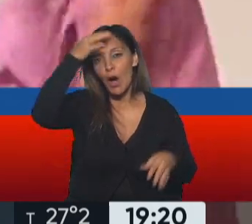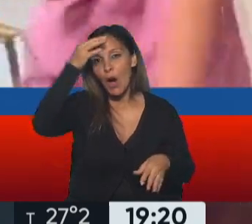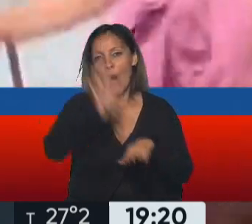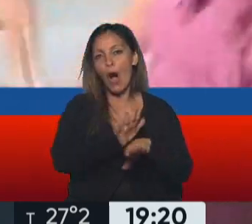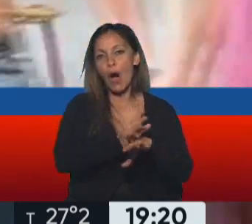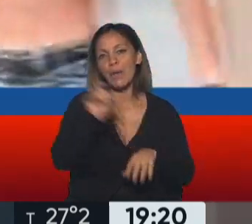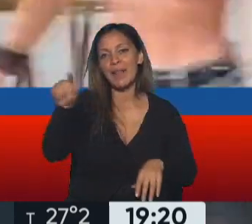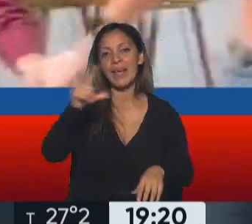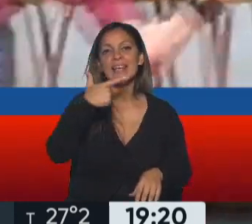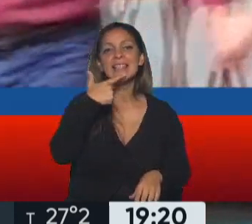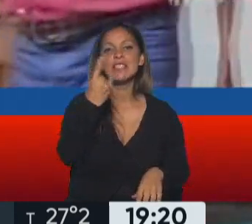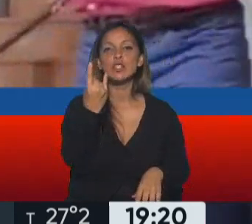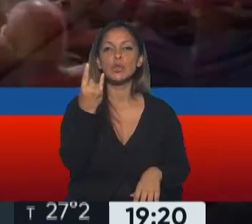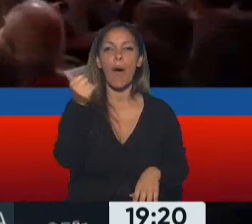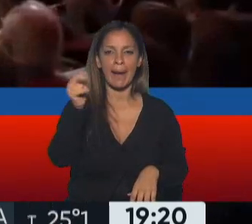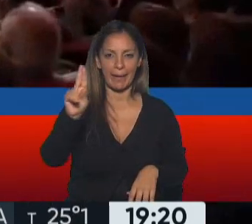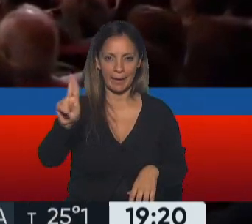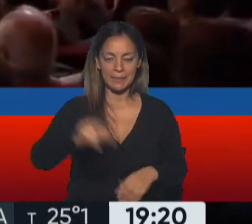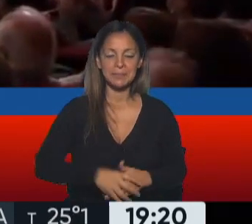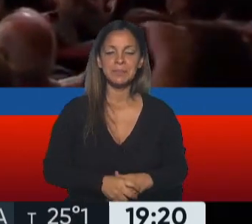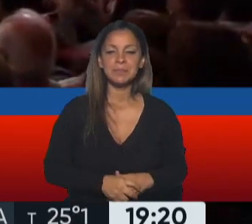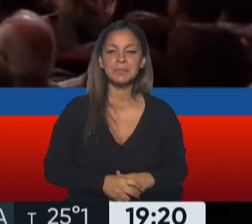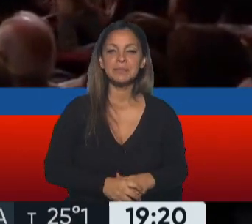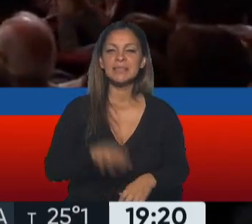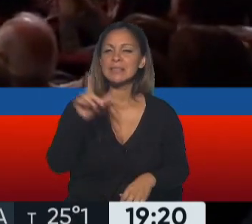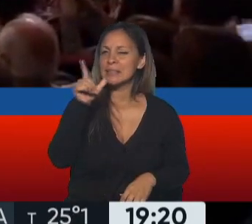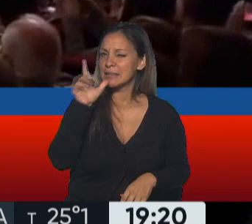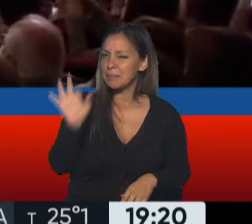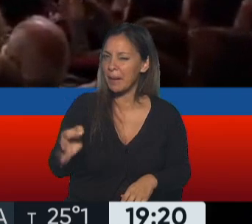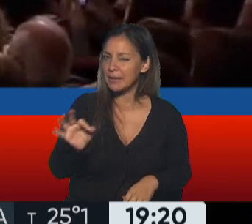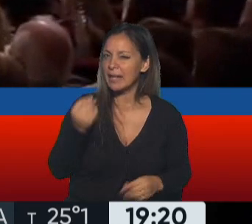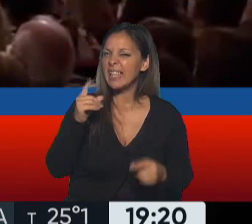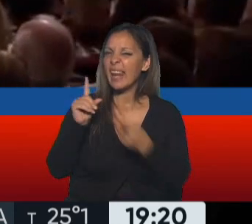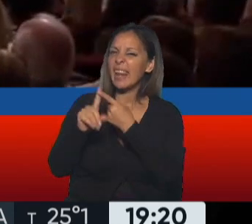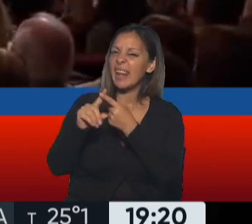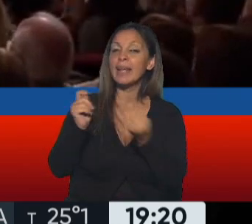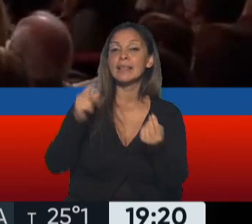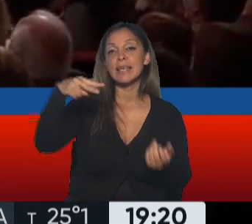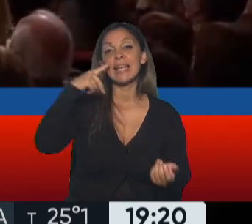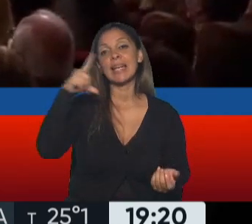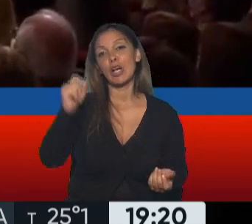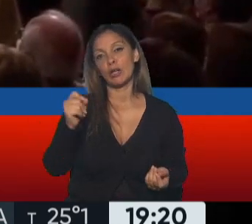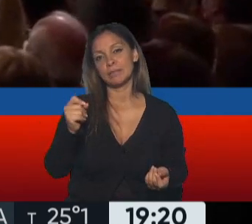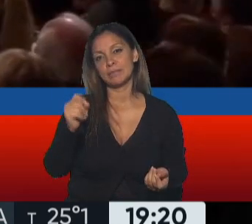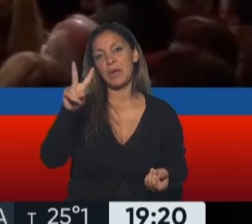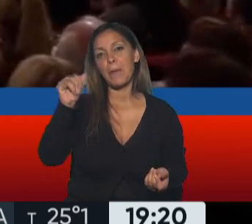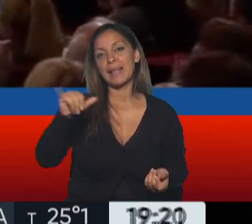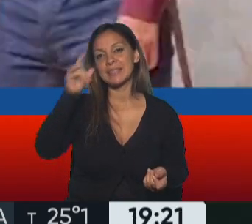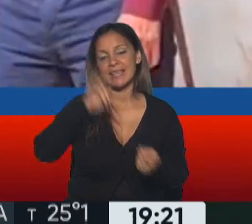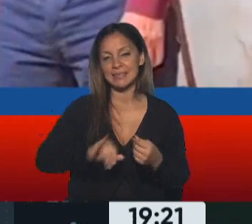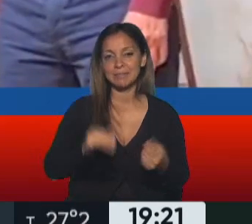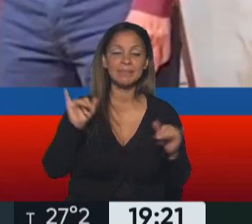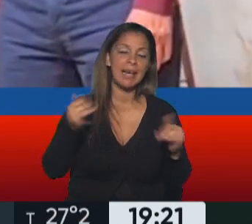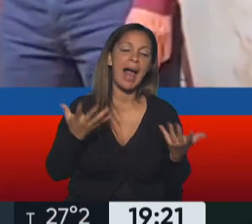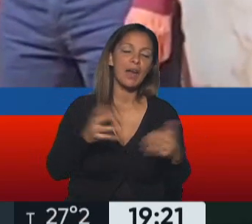Suárez. ¿No? Allí me parece que... ¿Sabés quién es el vínculo? Es Nico Vázquez. Nico, muy amigo. Es muy amigo. Juntos, claro.